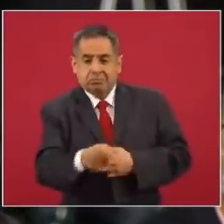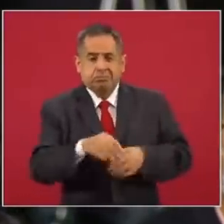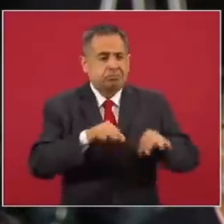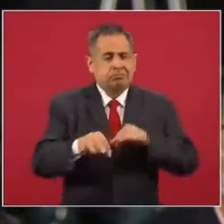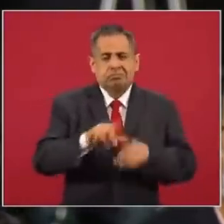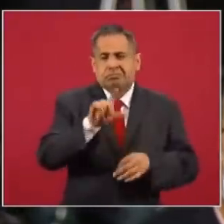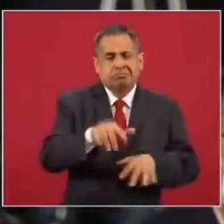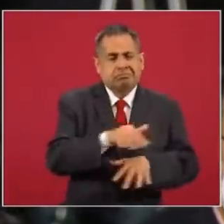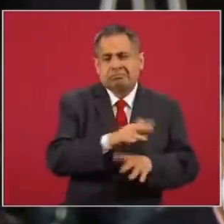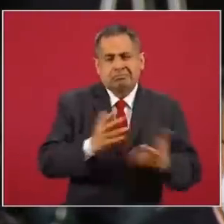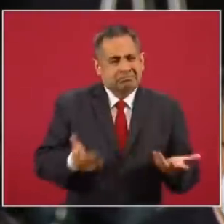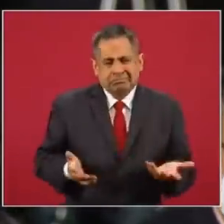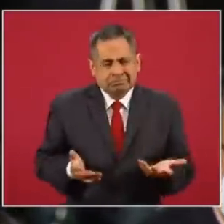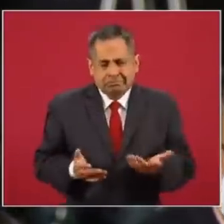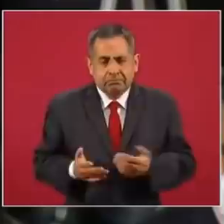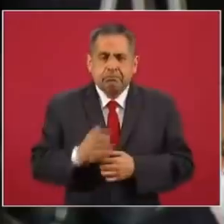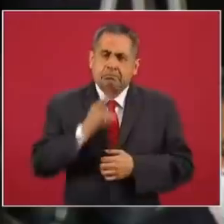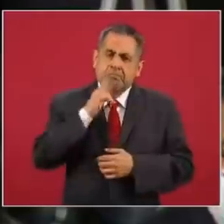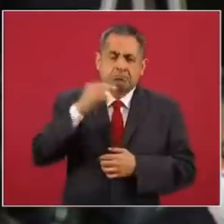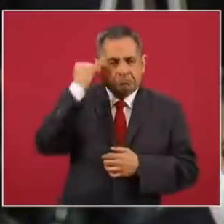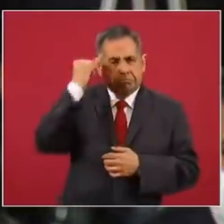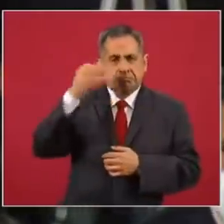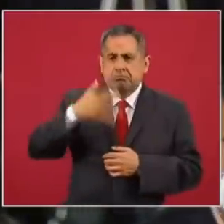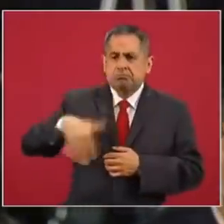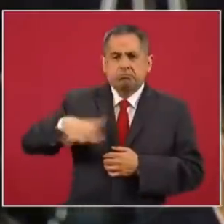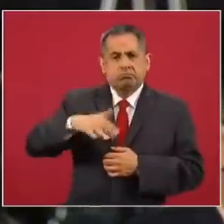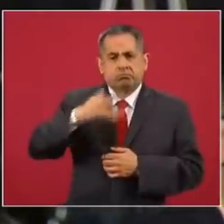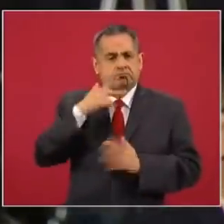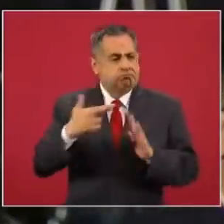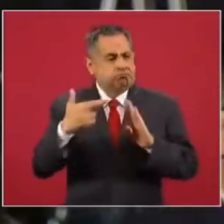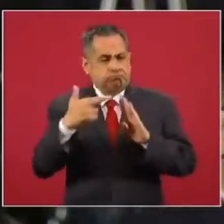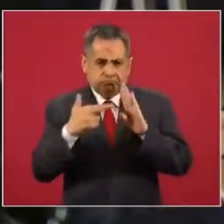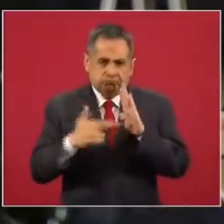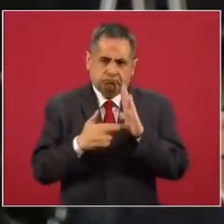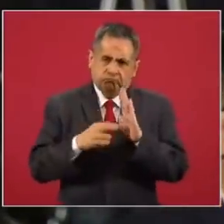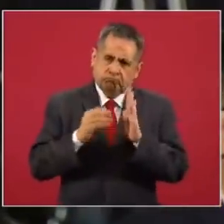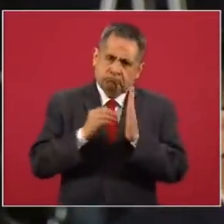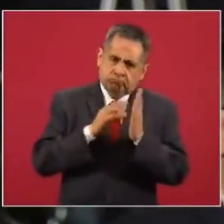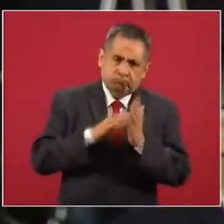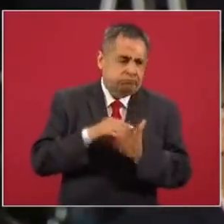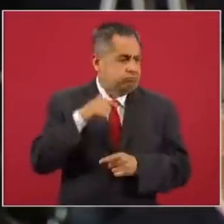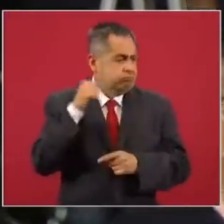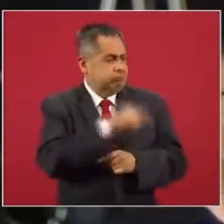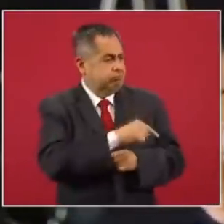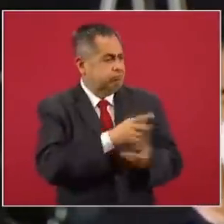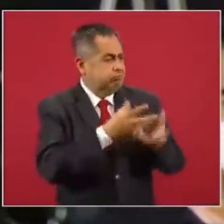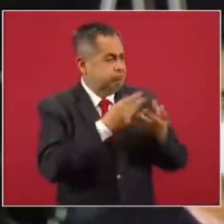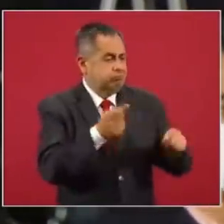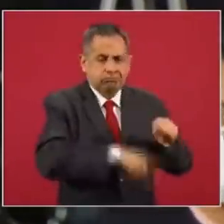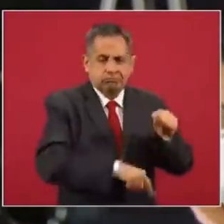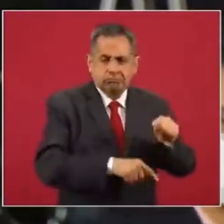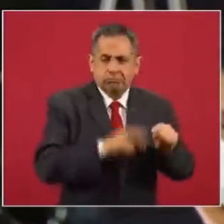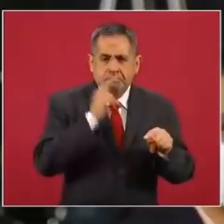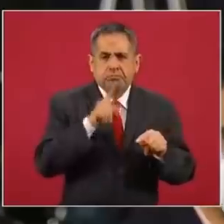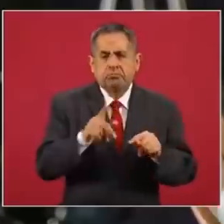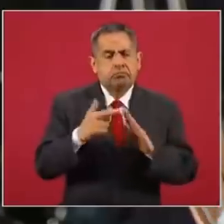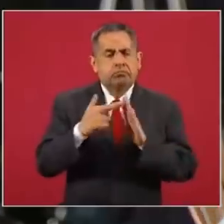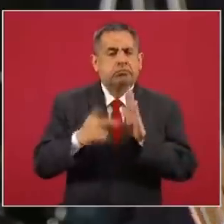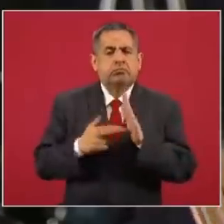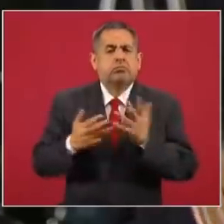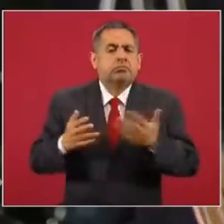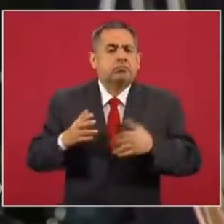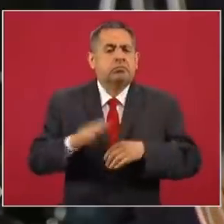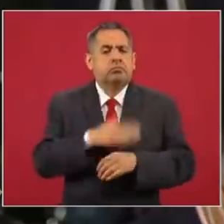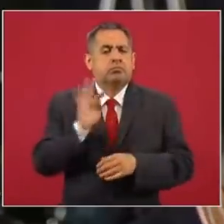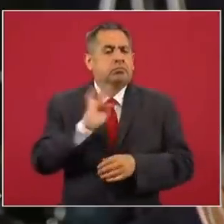¿no sería mejor buscar, pues, de poner reglas más allá de desaparecer la figura? Porque, bueno, pues aunque se plantea